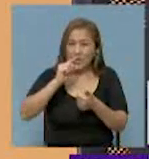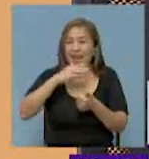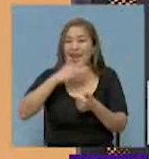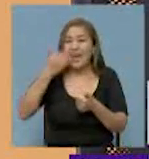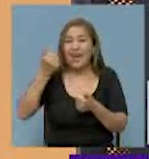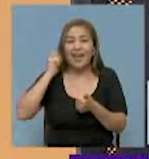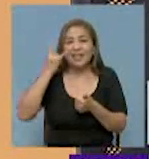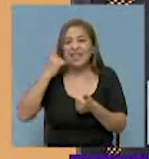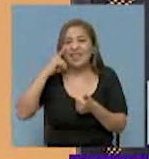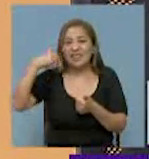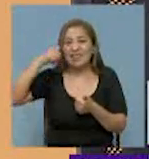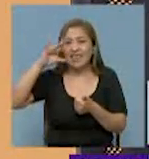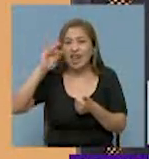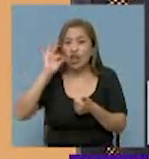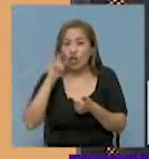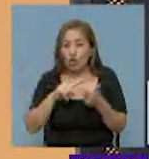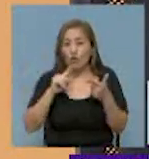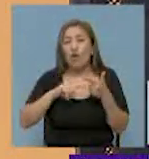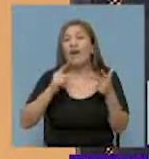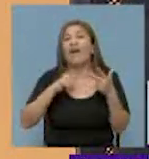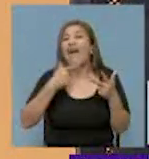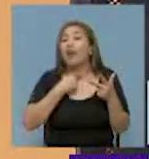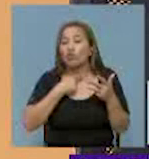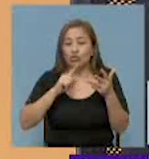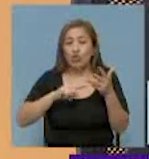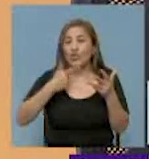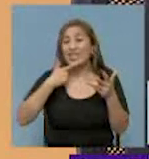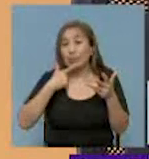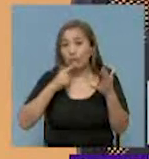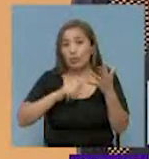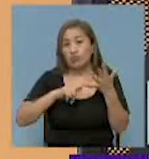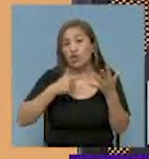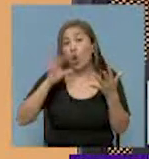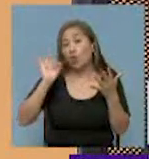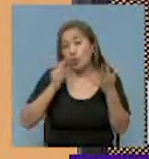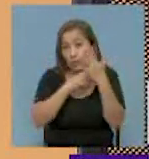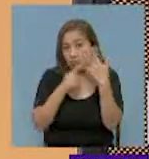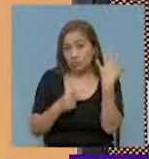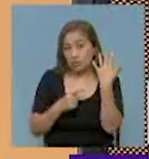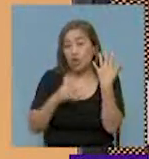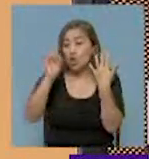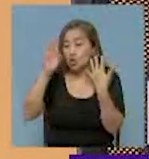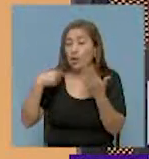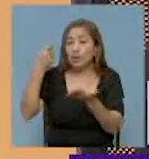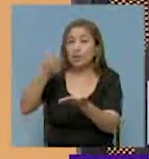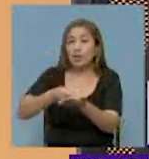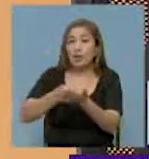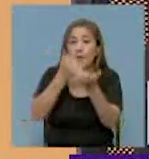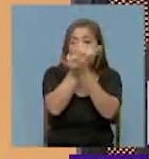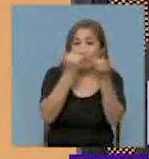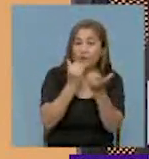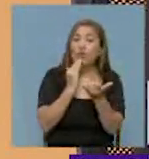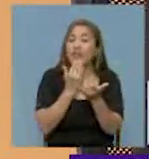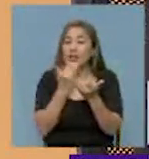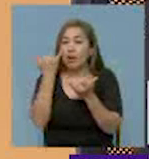curso este agosto septiembre y octubre sean coro solamente marzo abril